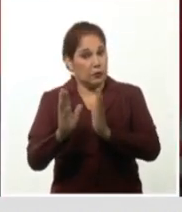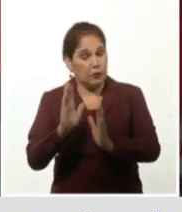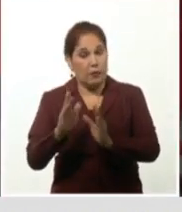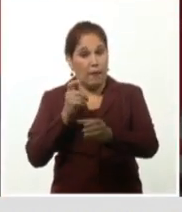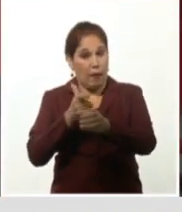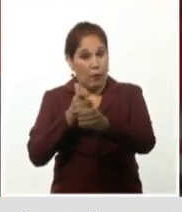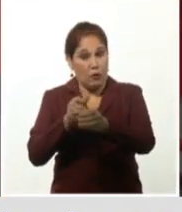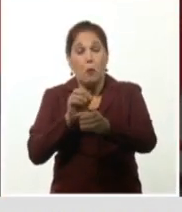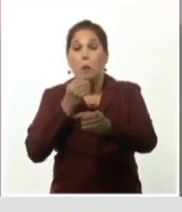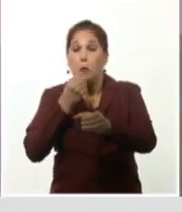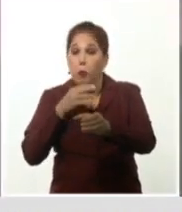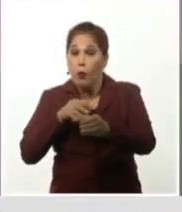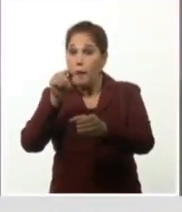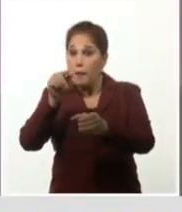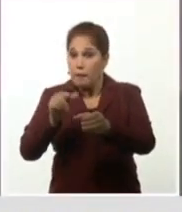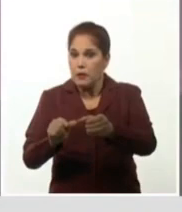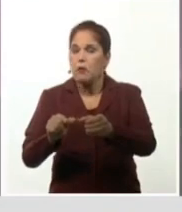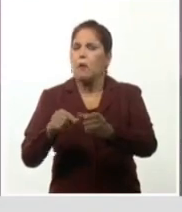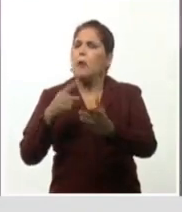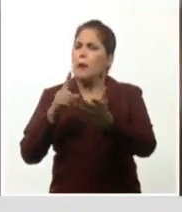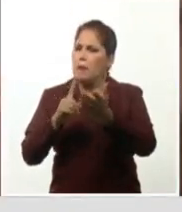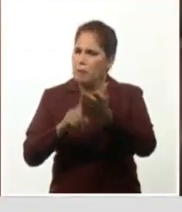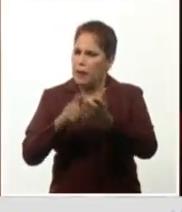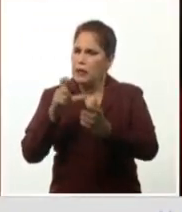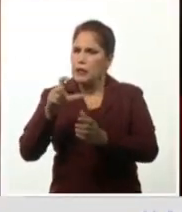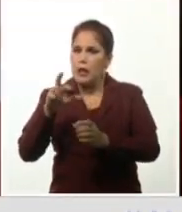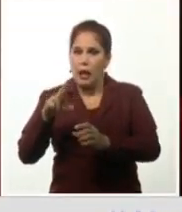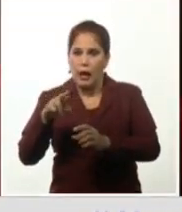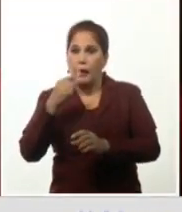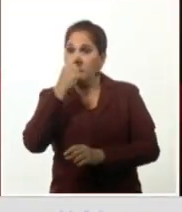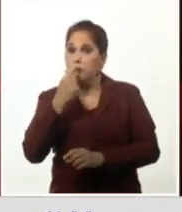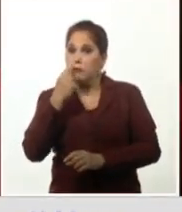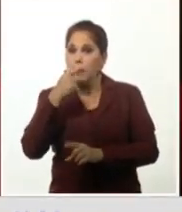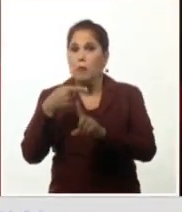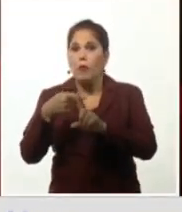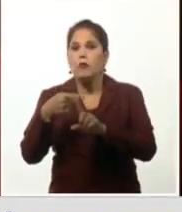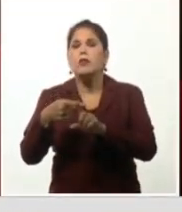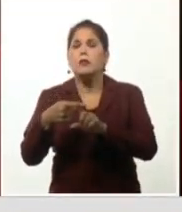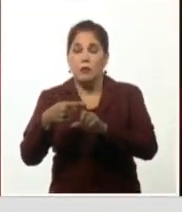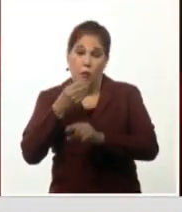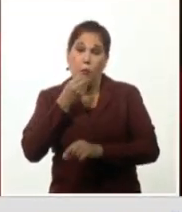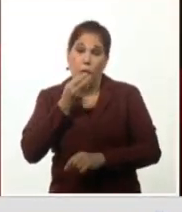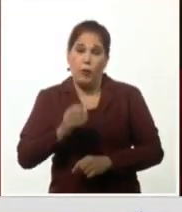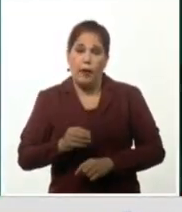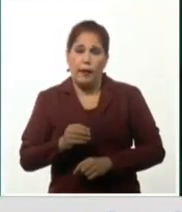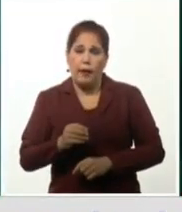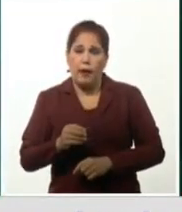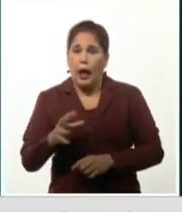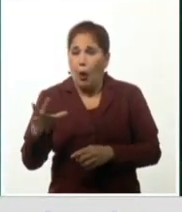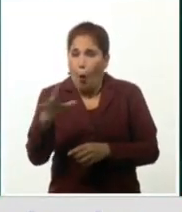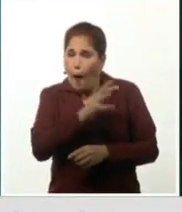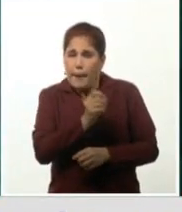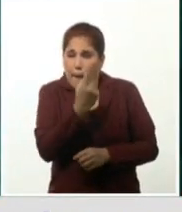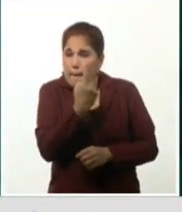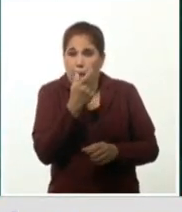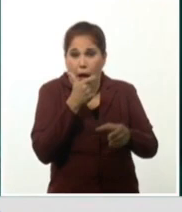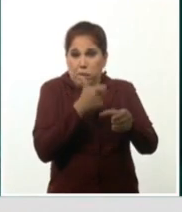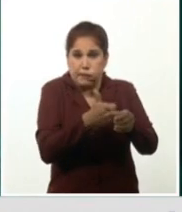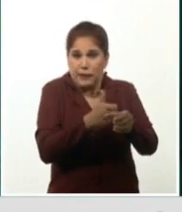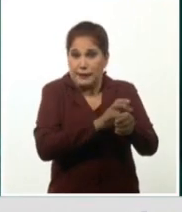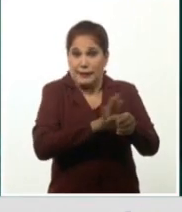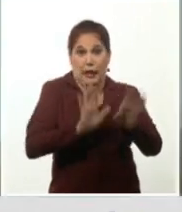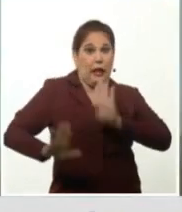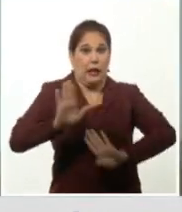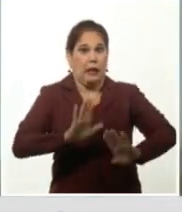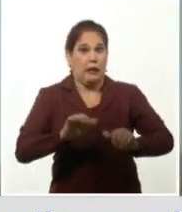de vacunación que resultan positivos. Ninguna vacuna es 100% efectiva, ninguna vacuna de ningún tipo, ni